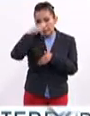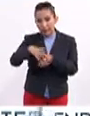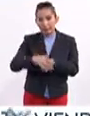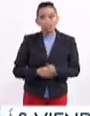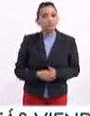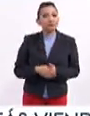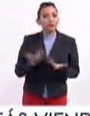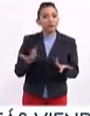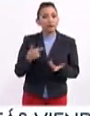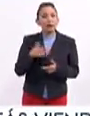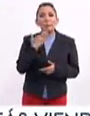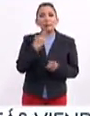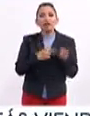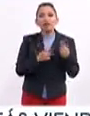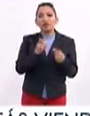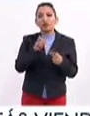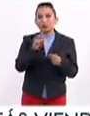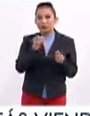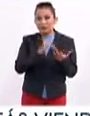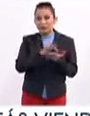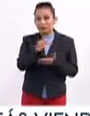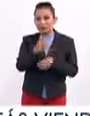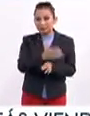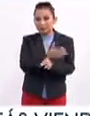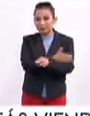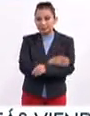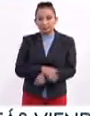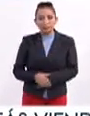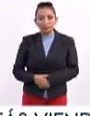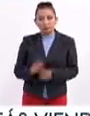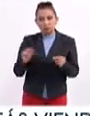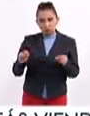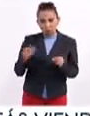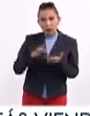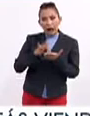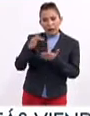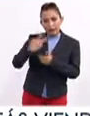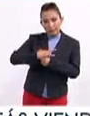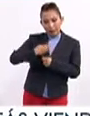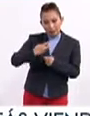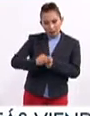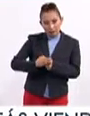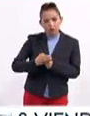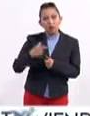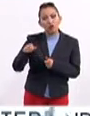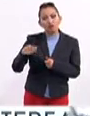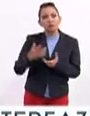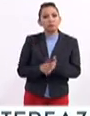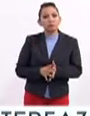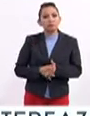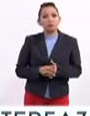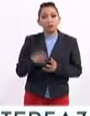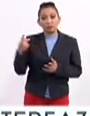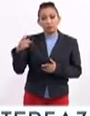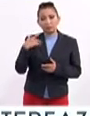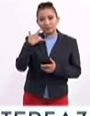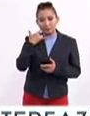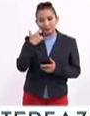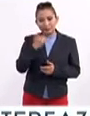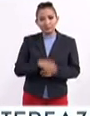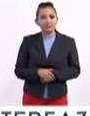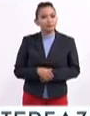país próximamente. Bienvenido, doctor, muchísimas gracias por estar con nosotros. Al contrario, muchas gracias por tu gentil invitación y a sus órdenes.